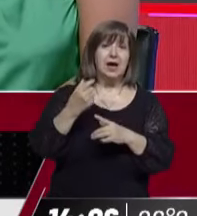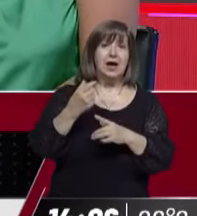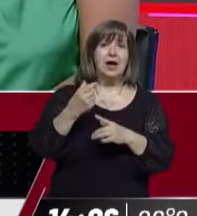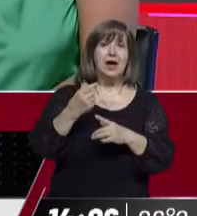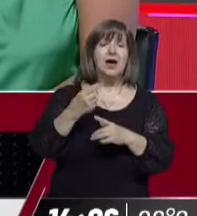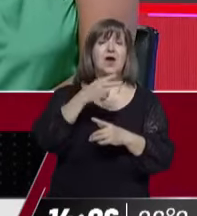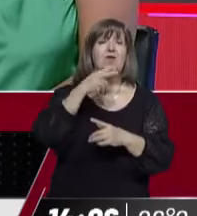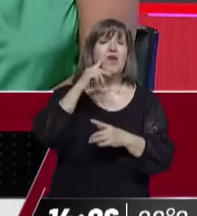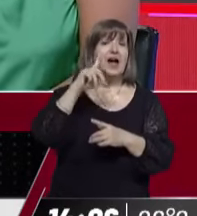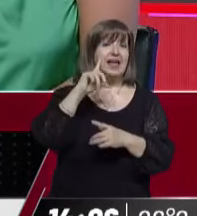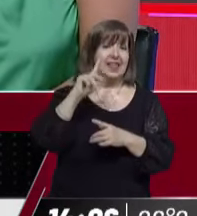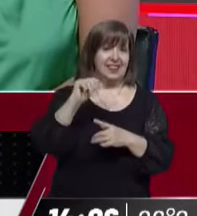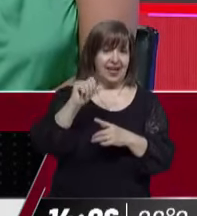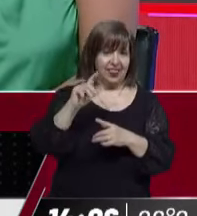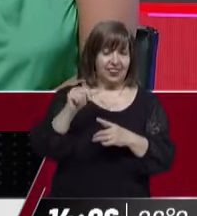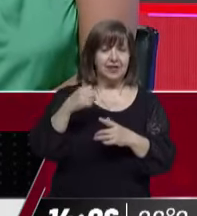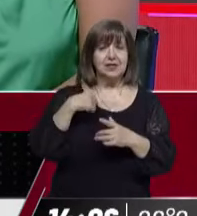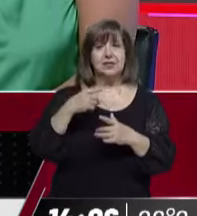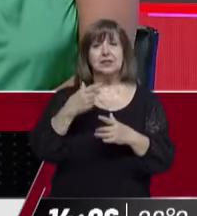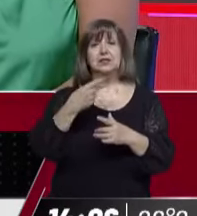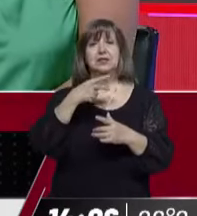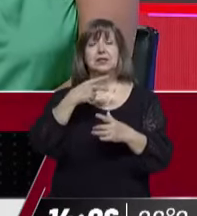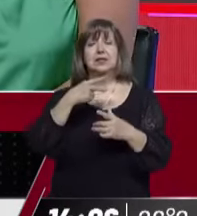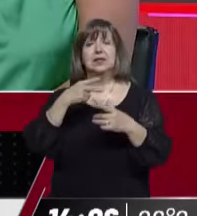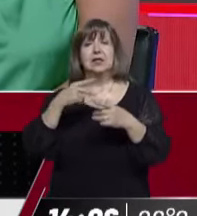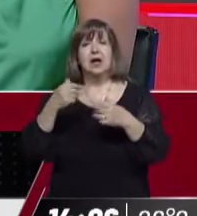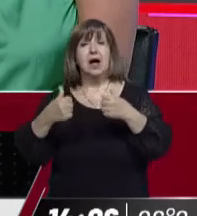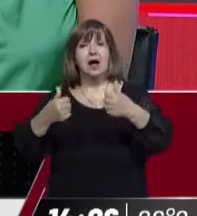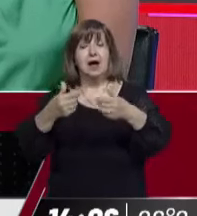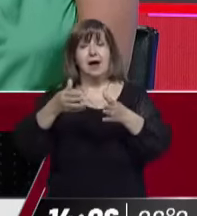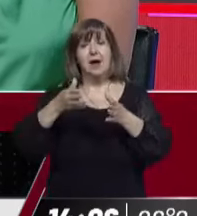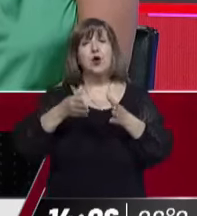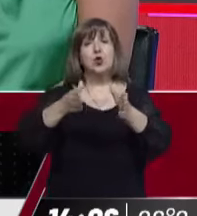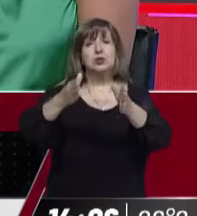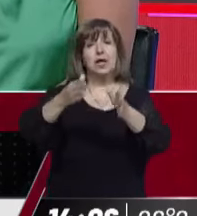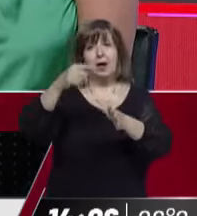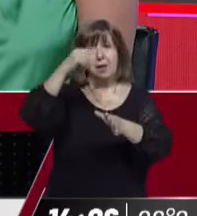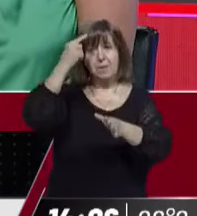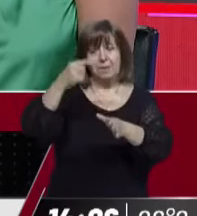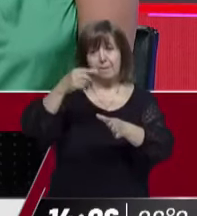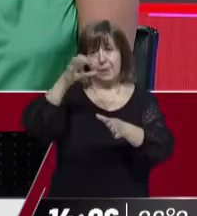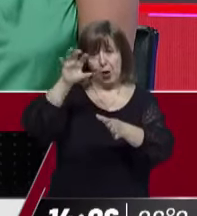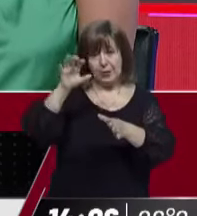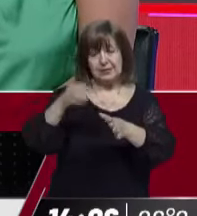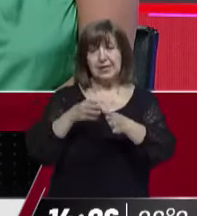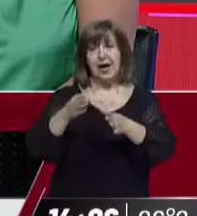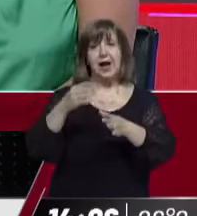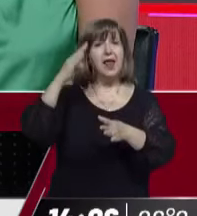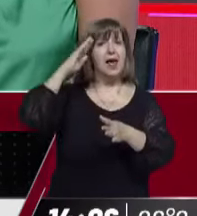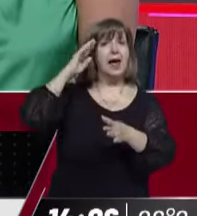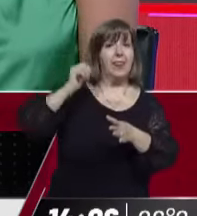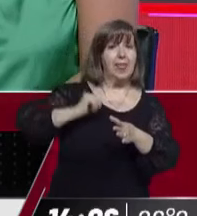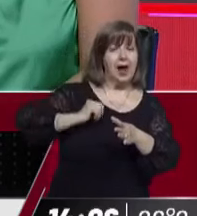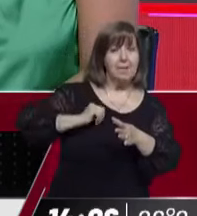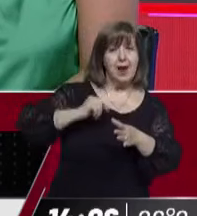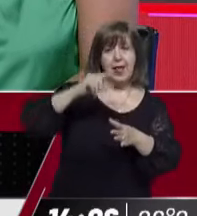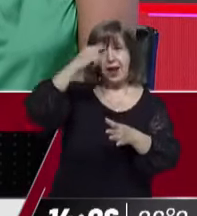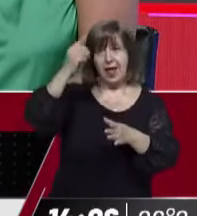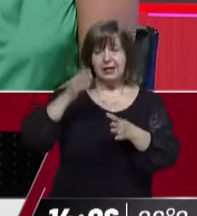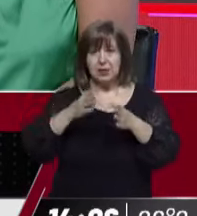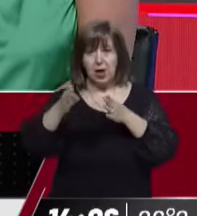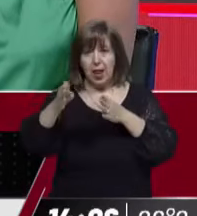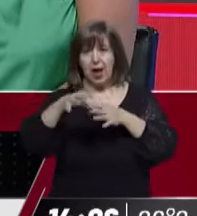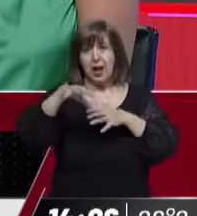subjefatura vial, realizan en lo que sería también calles o rutas provinciales, en lo que es Gendarmería Nacional, en las nacionales, cada